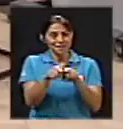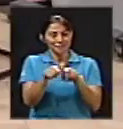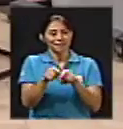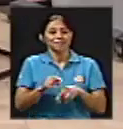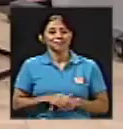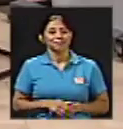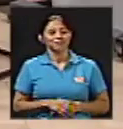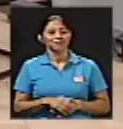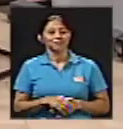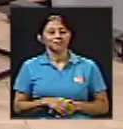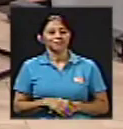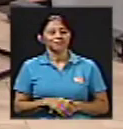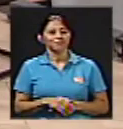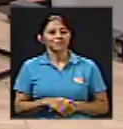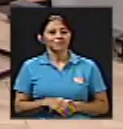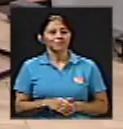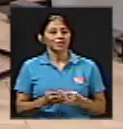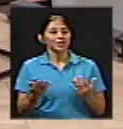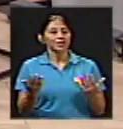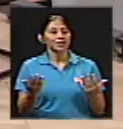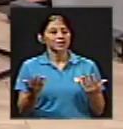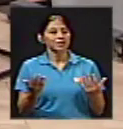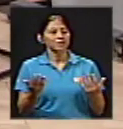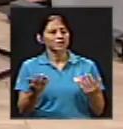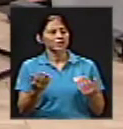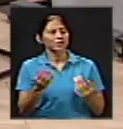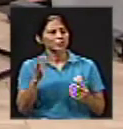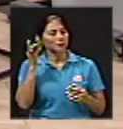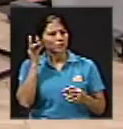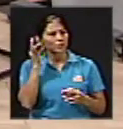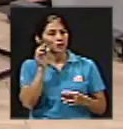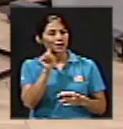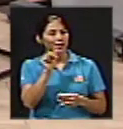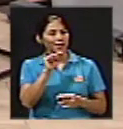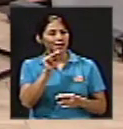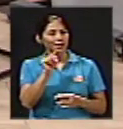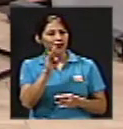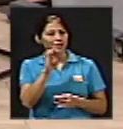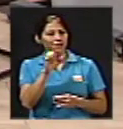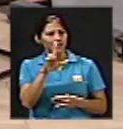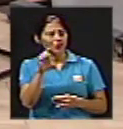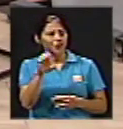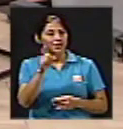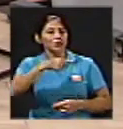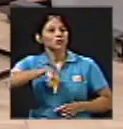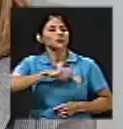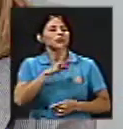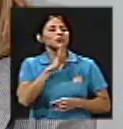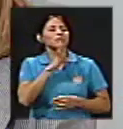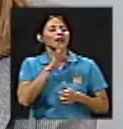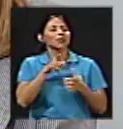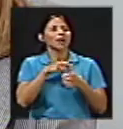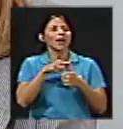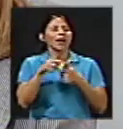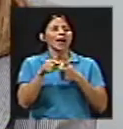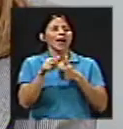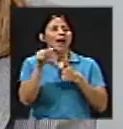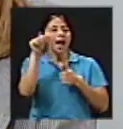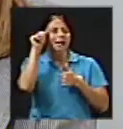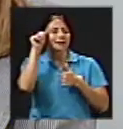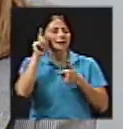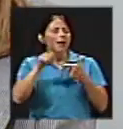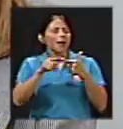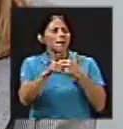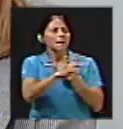compartan. Y me parece, doña Anabel, que mencionábamos un poco Asia-Pacífico, y me parece que China